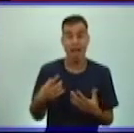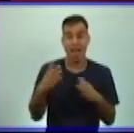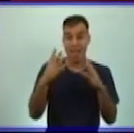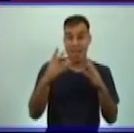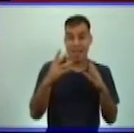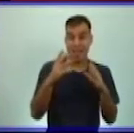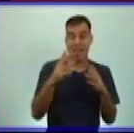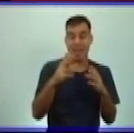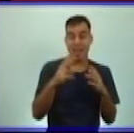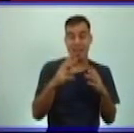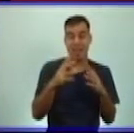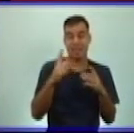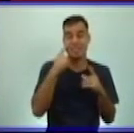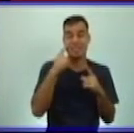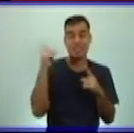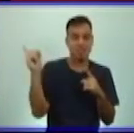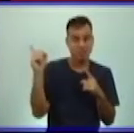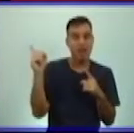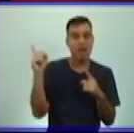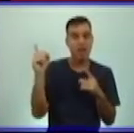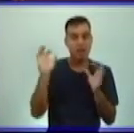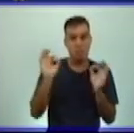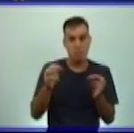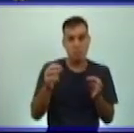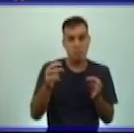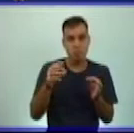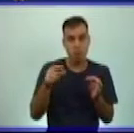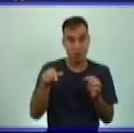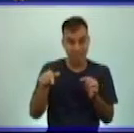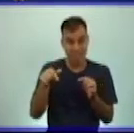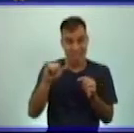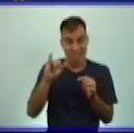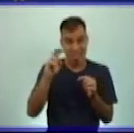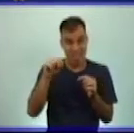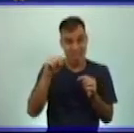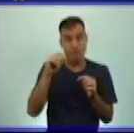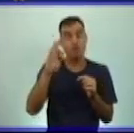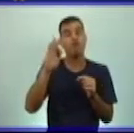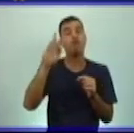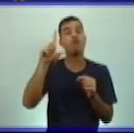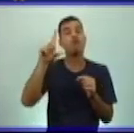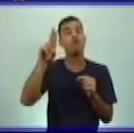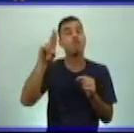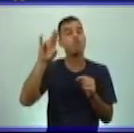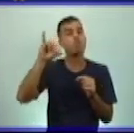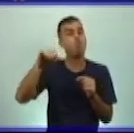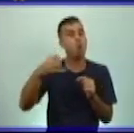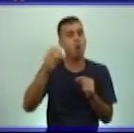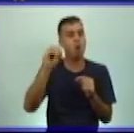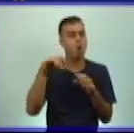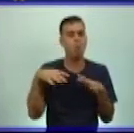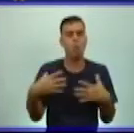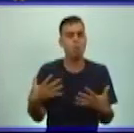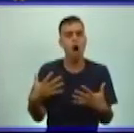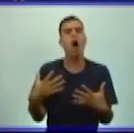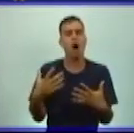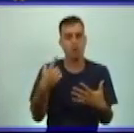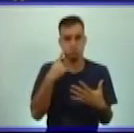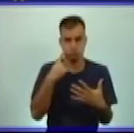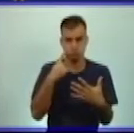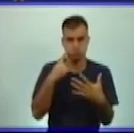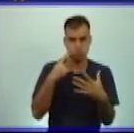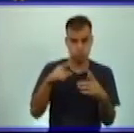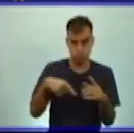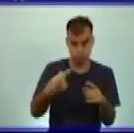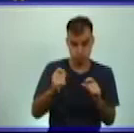el Weber. En la próxima diapositiva estaremos hablando de la ley